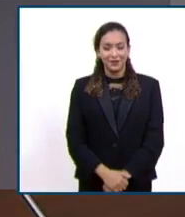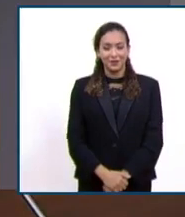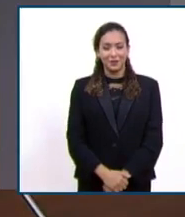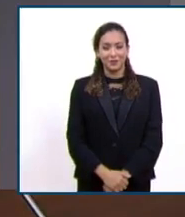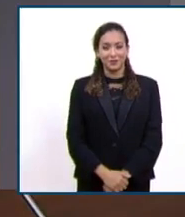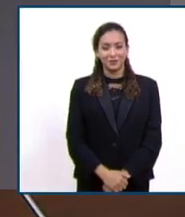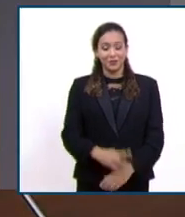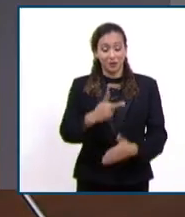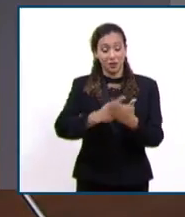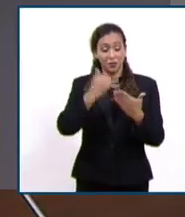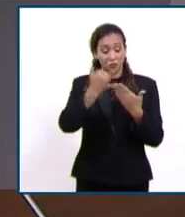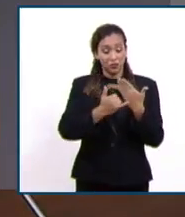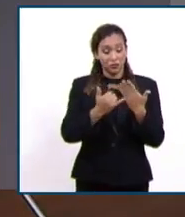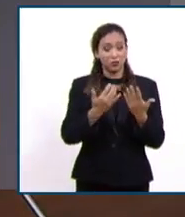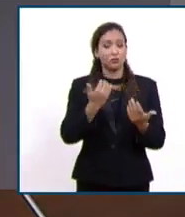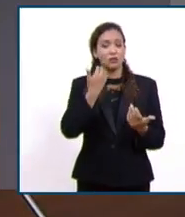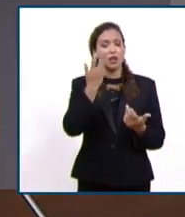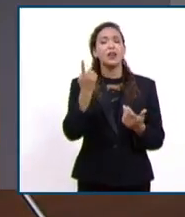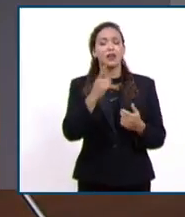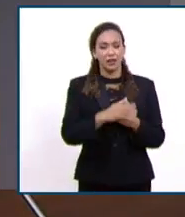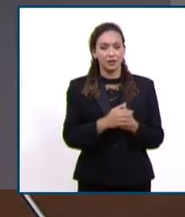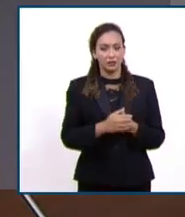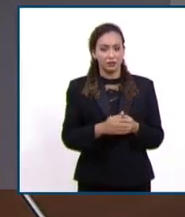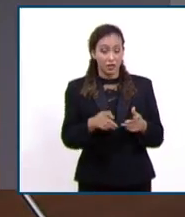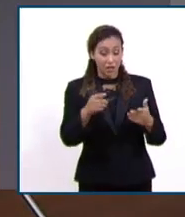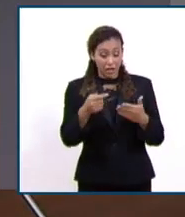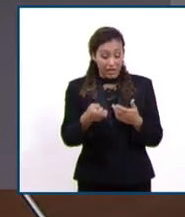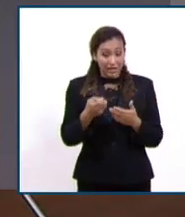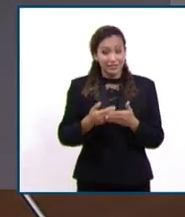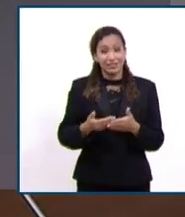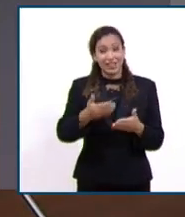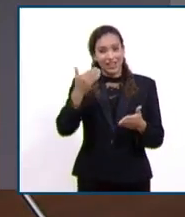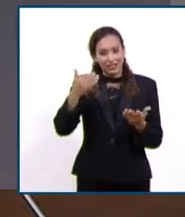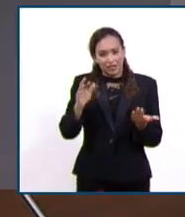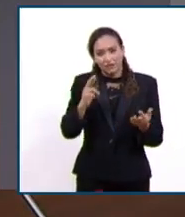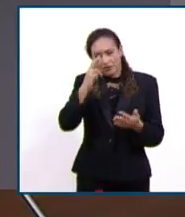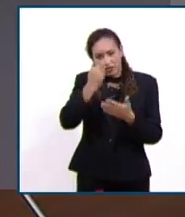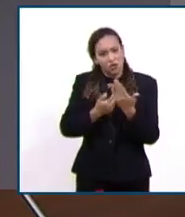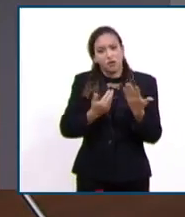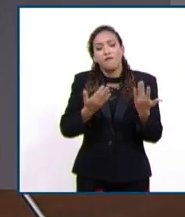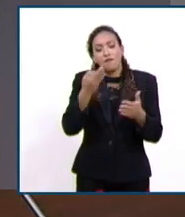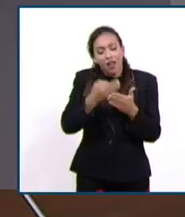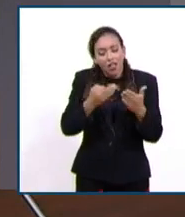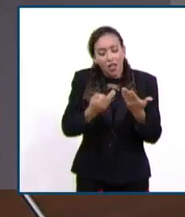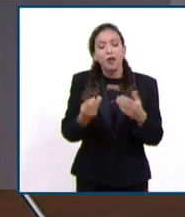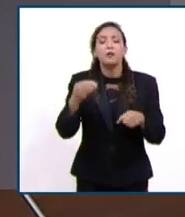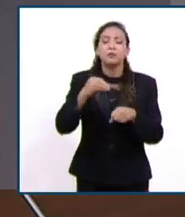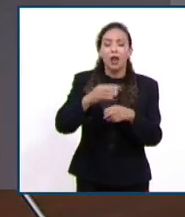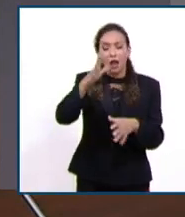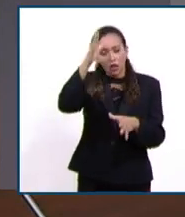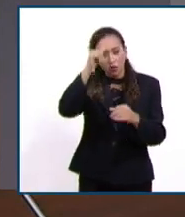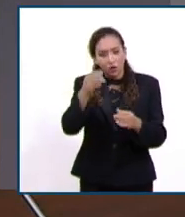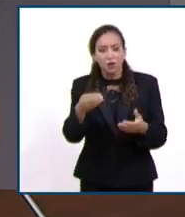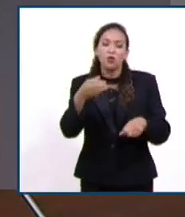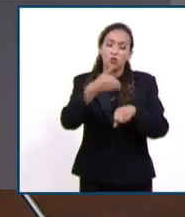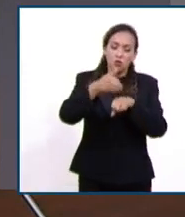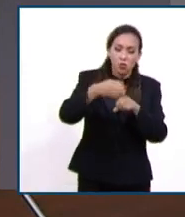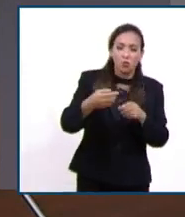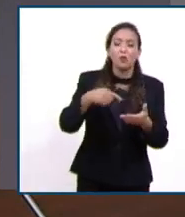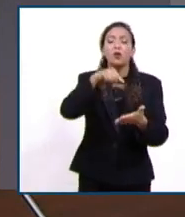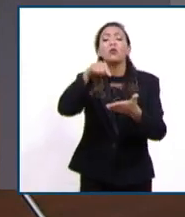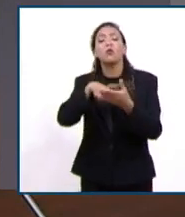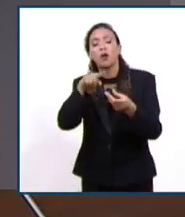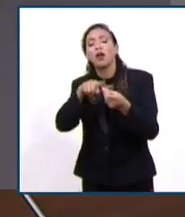El proyecto propone confirmar el acuerdo impugnado al declarar los agravios ineficaces, pues los aspectos relacionados con el número y sedes de los